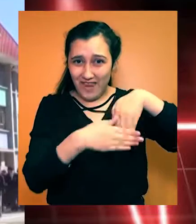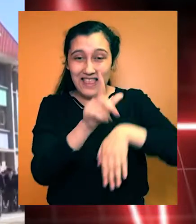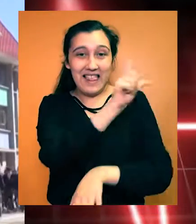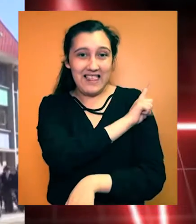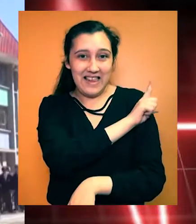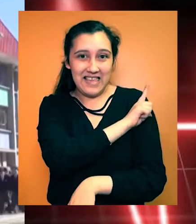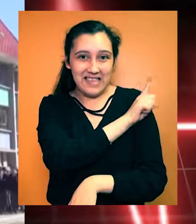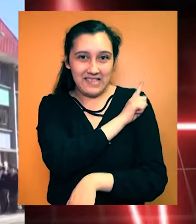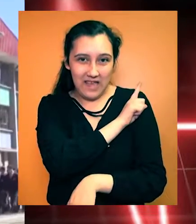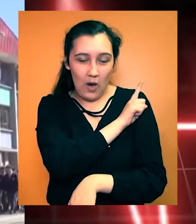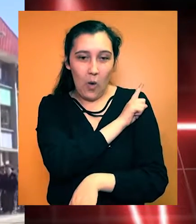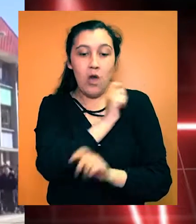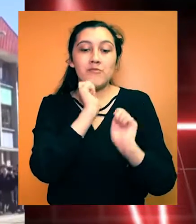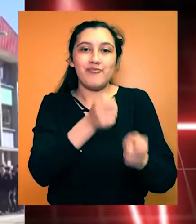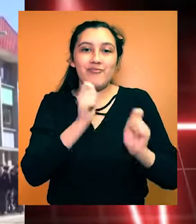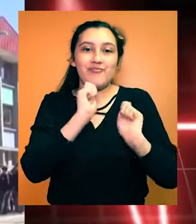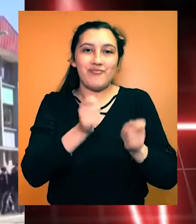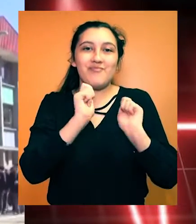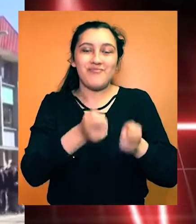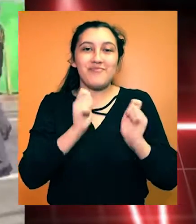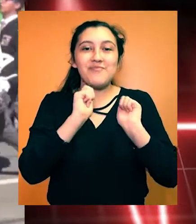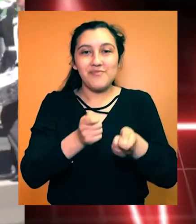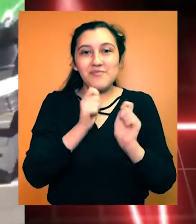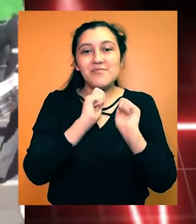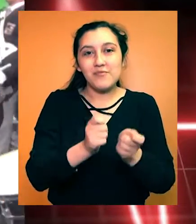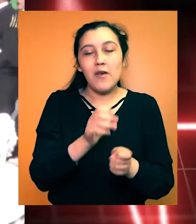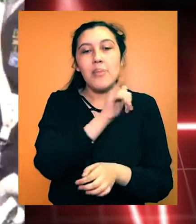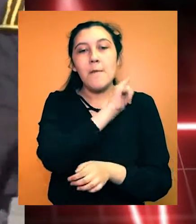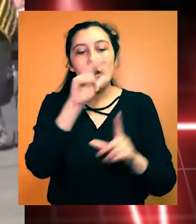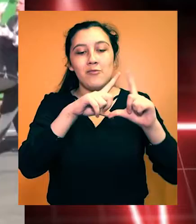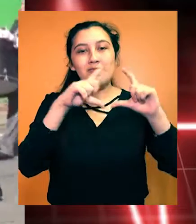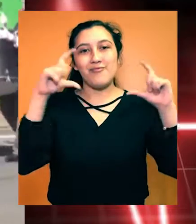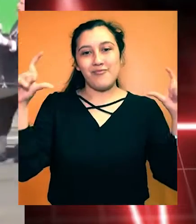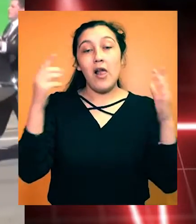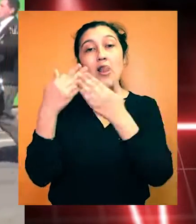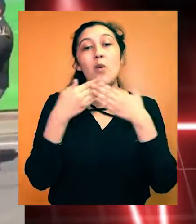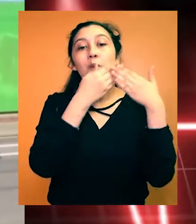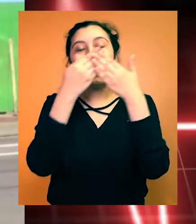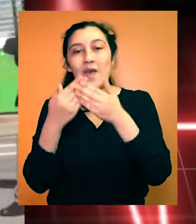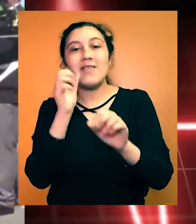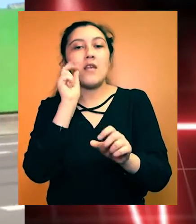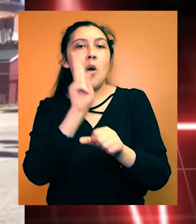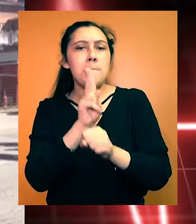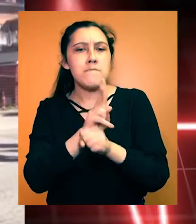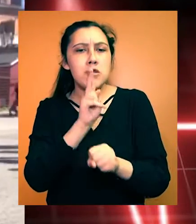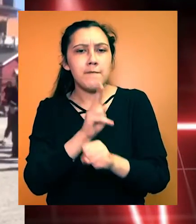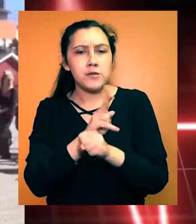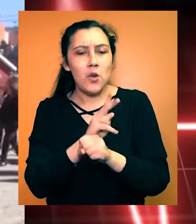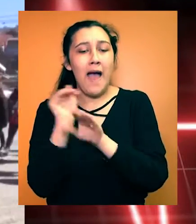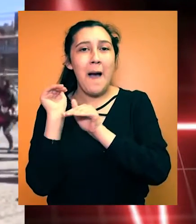del liceo y con la banda de guerra e instrumental a la cabeza, la que era seguida por lienzos en el que los alumnos y el cuerpo